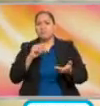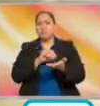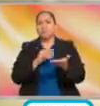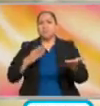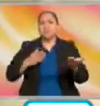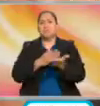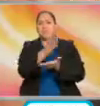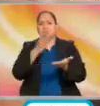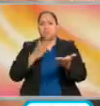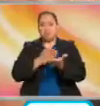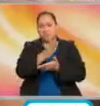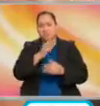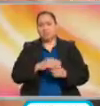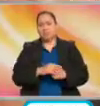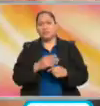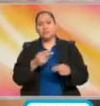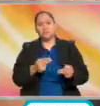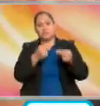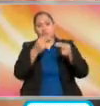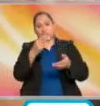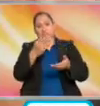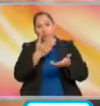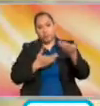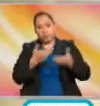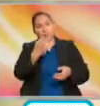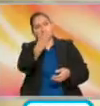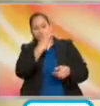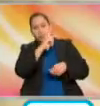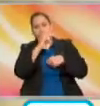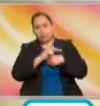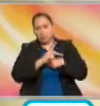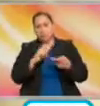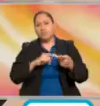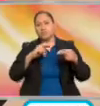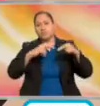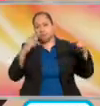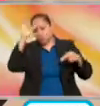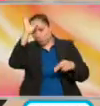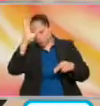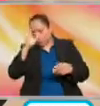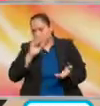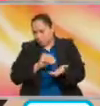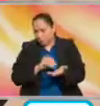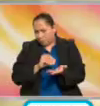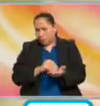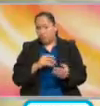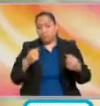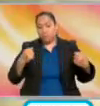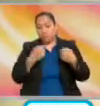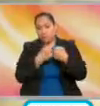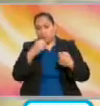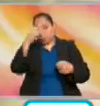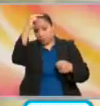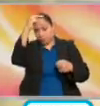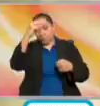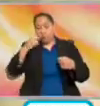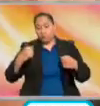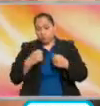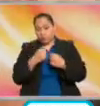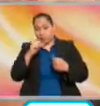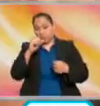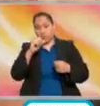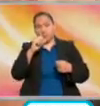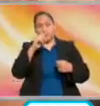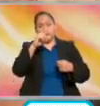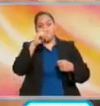absoluto el intercambio comercial entre las dos naciones, las relaciones culturales. Prácticamente la frontera norte de México y la frontera sur de Estados